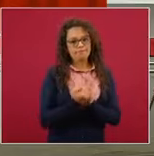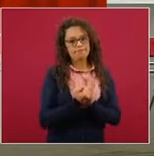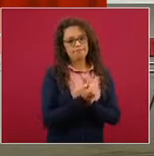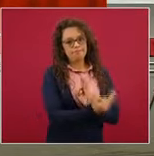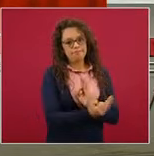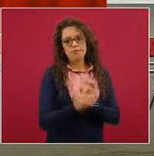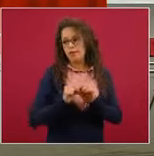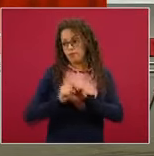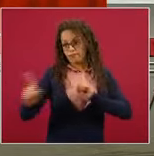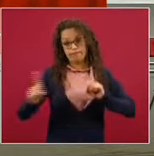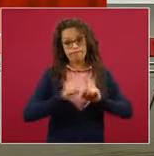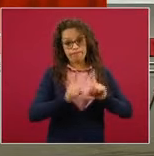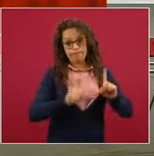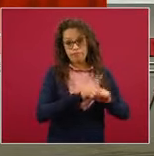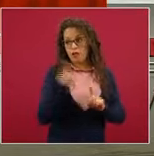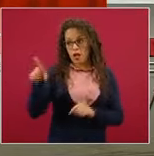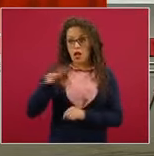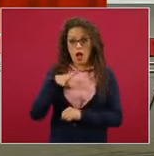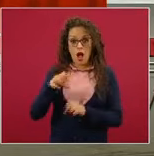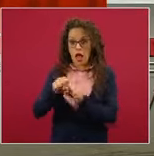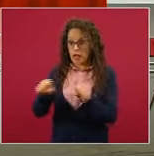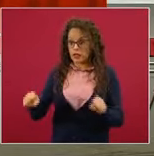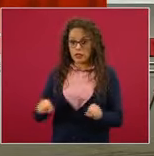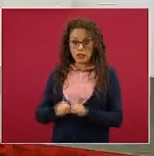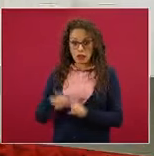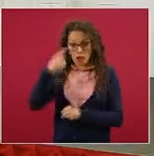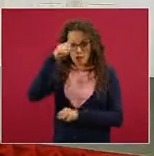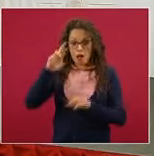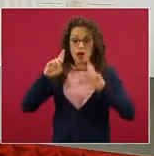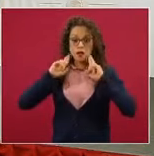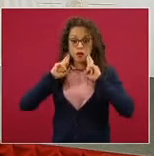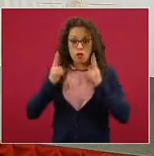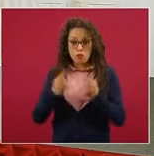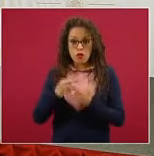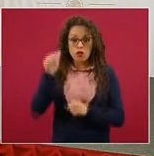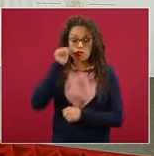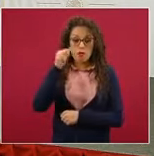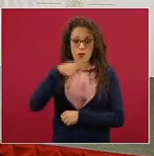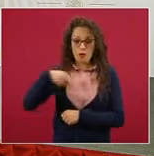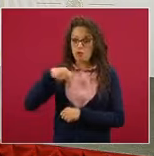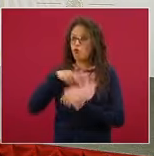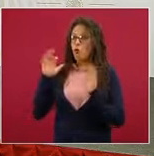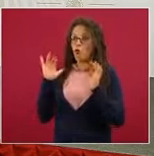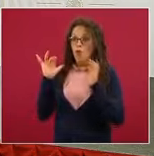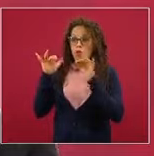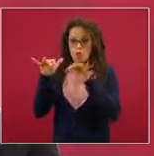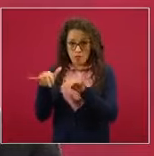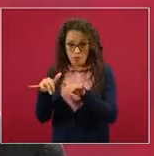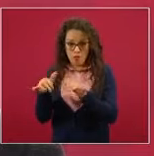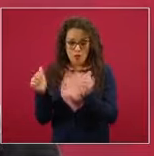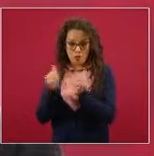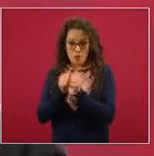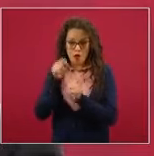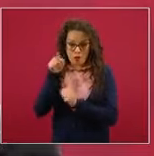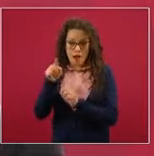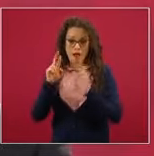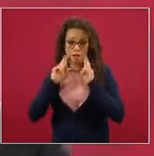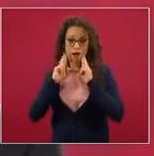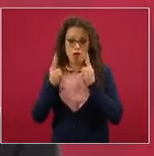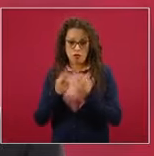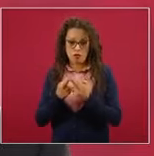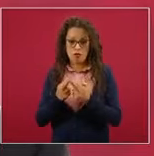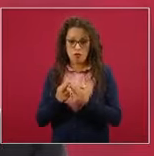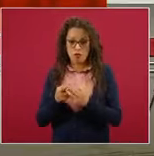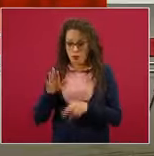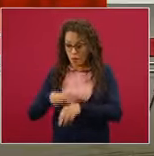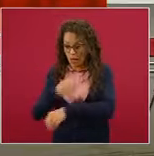literalmente dispuesto en las distintas salas de reuniones que tenemos, reuniones con él, en un momentito vamos a ir precisamente a reunión con él, y él está con una